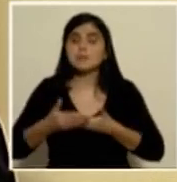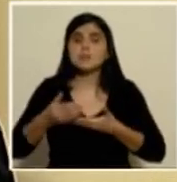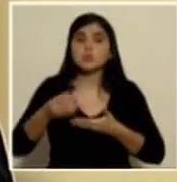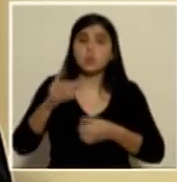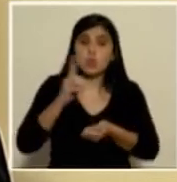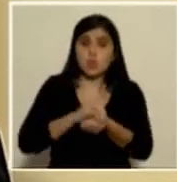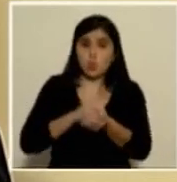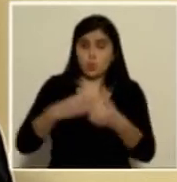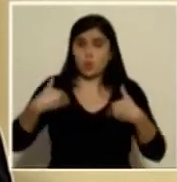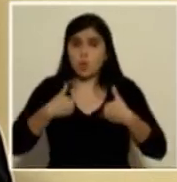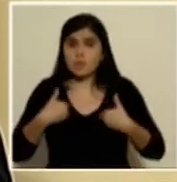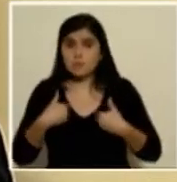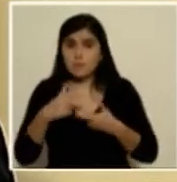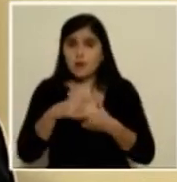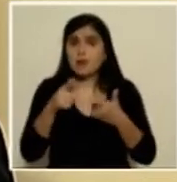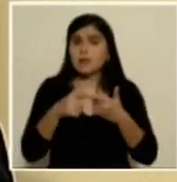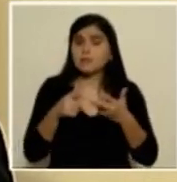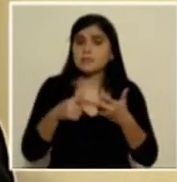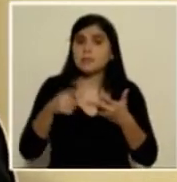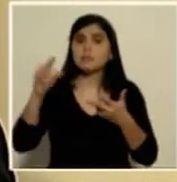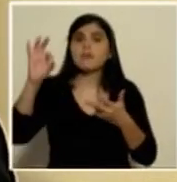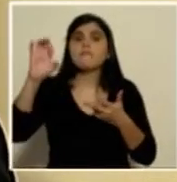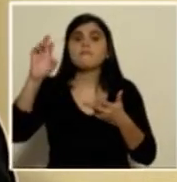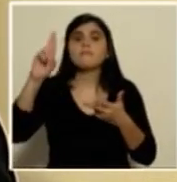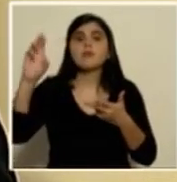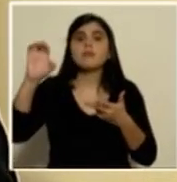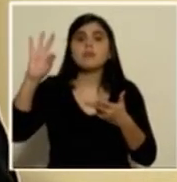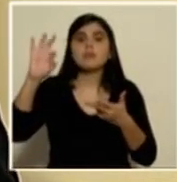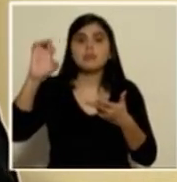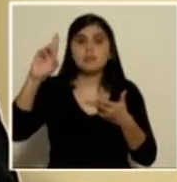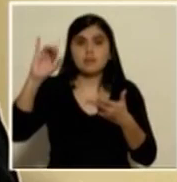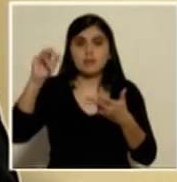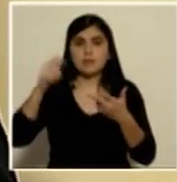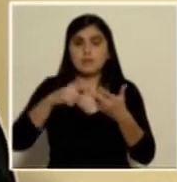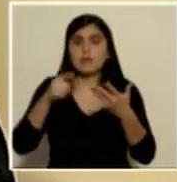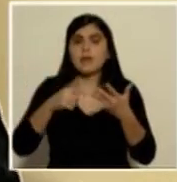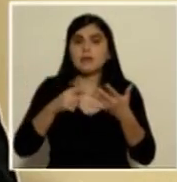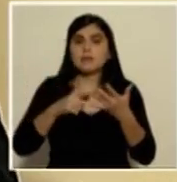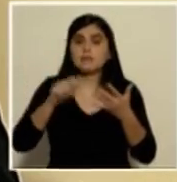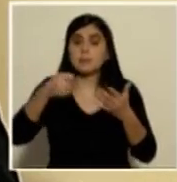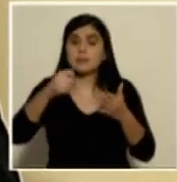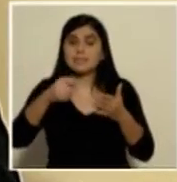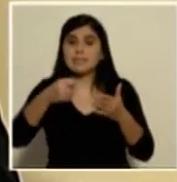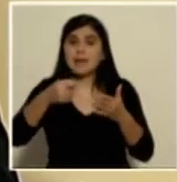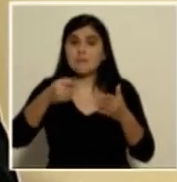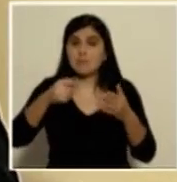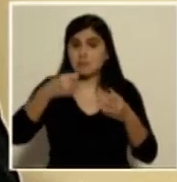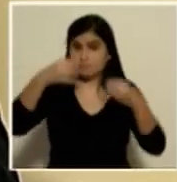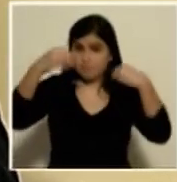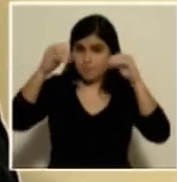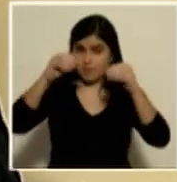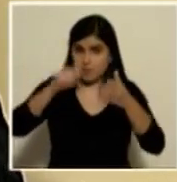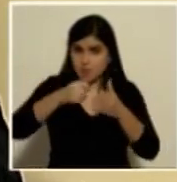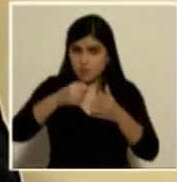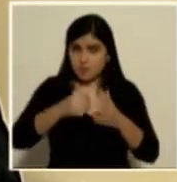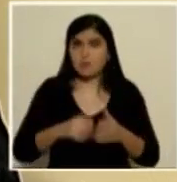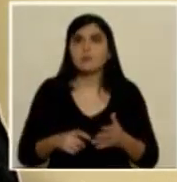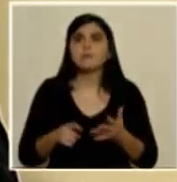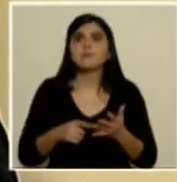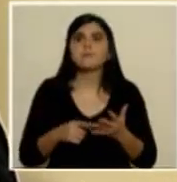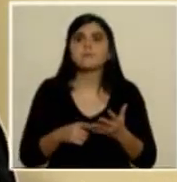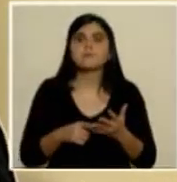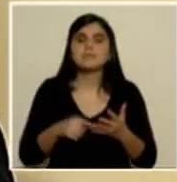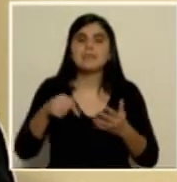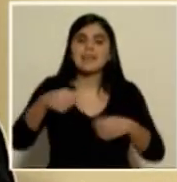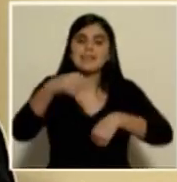de ferretería y de cerrajería. Eso está permitido durante este periodo de